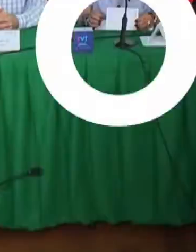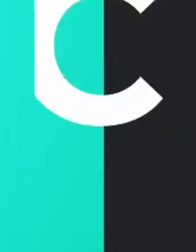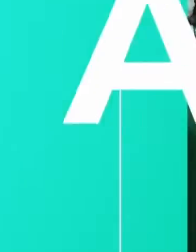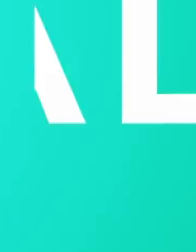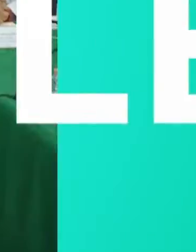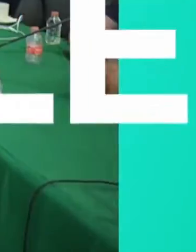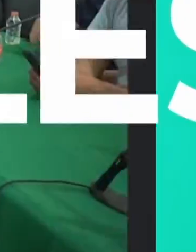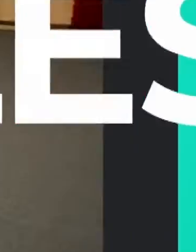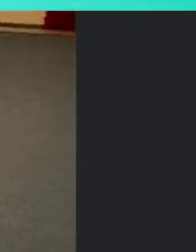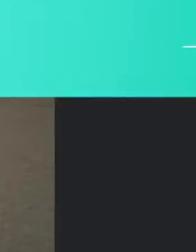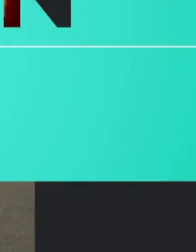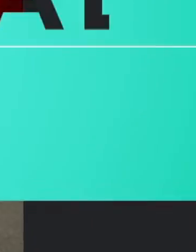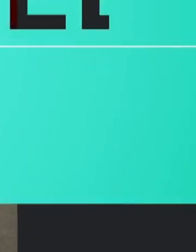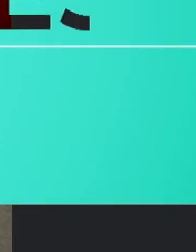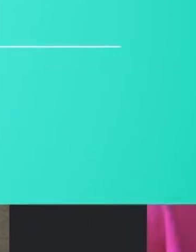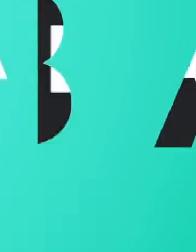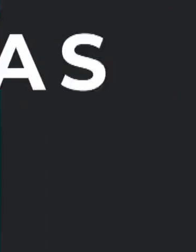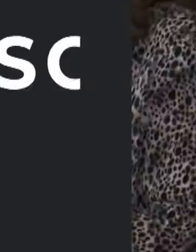Música